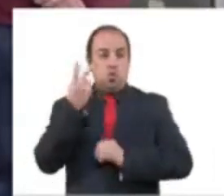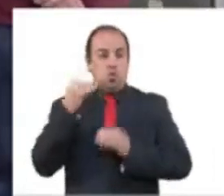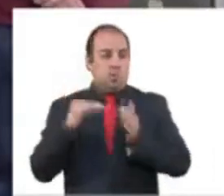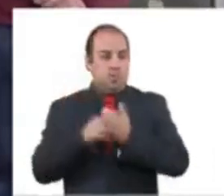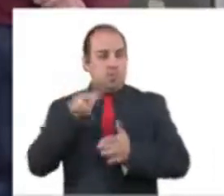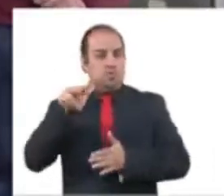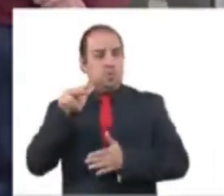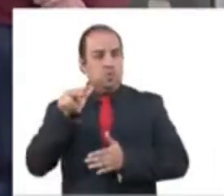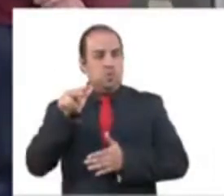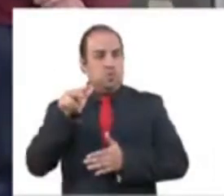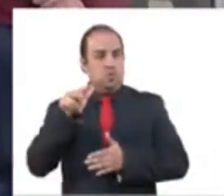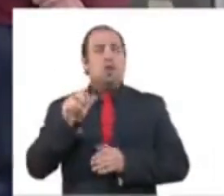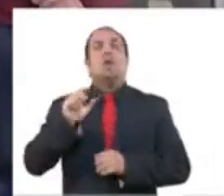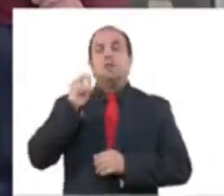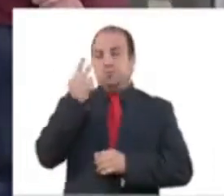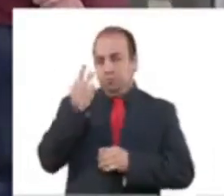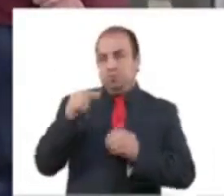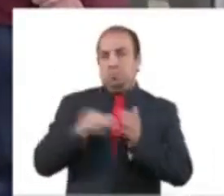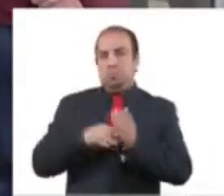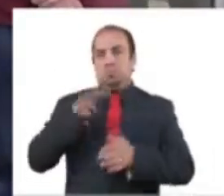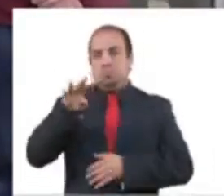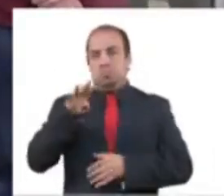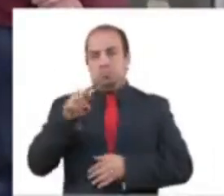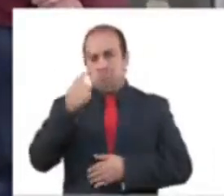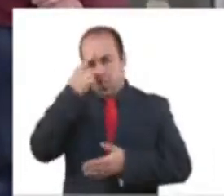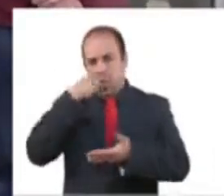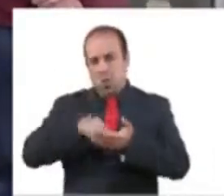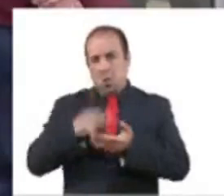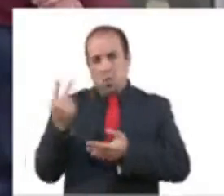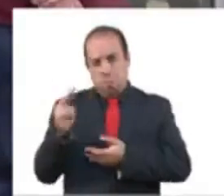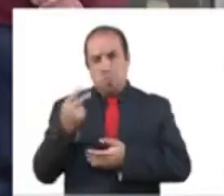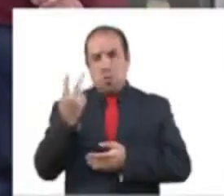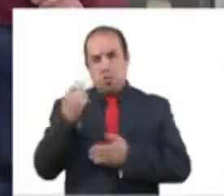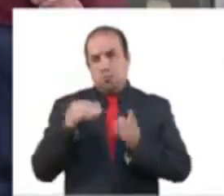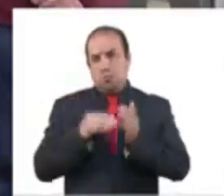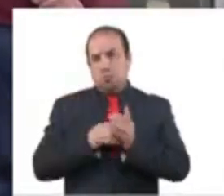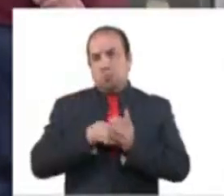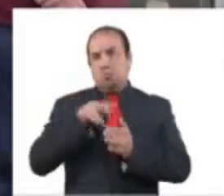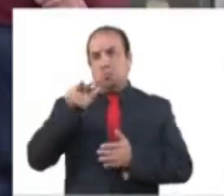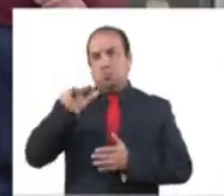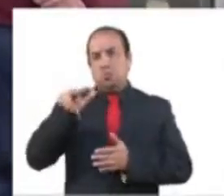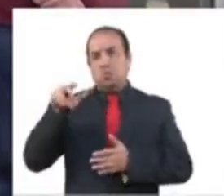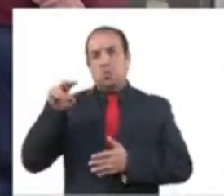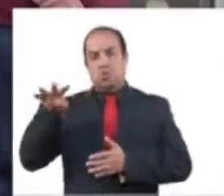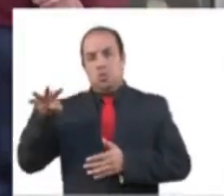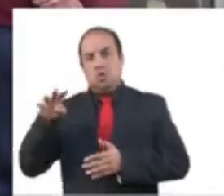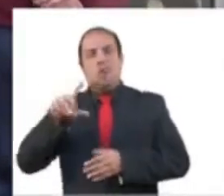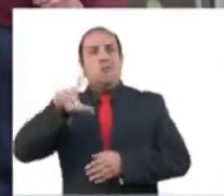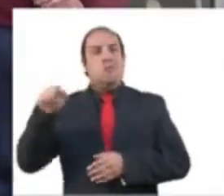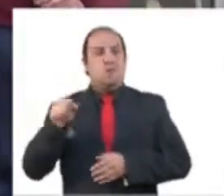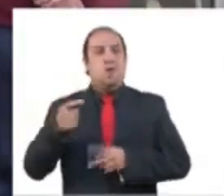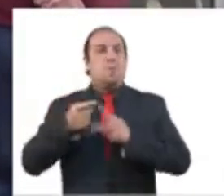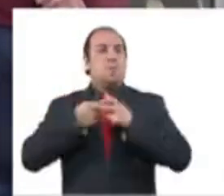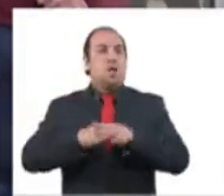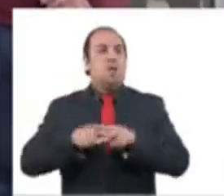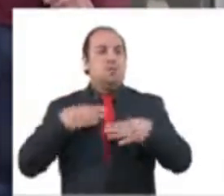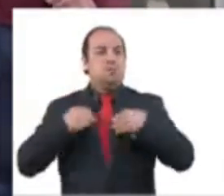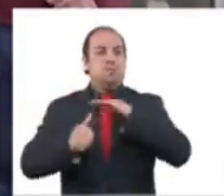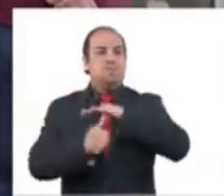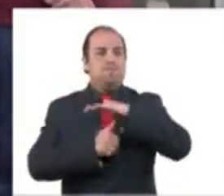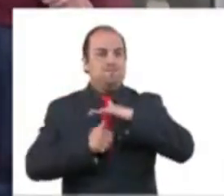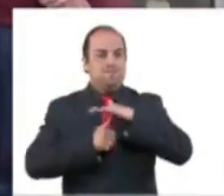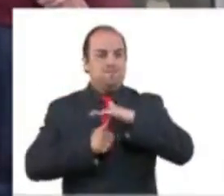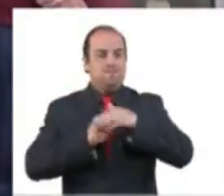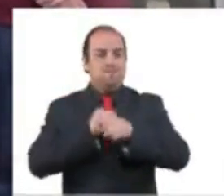2018. 2018, creo que 18 y 19. Y después vino la pandemia, ya no lo pudimos realizar